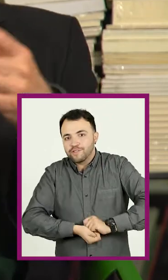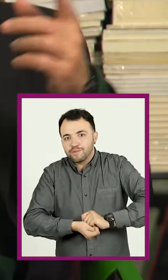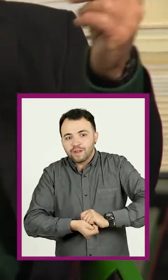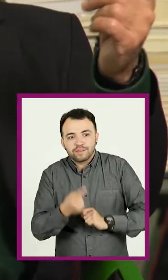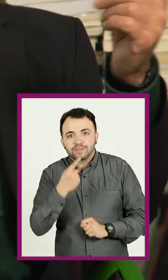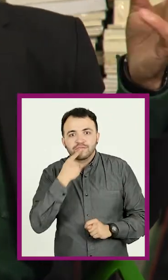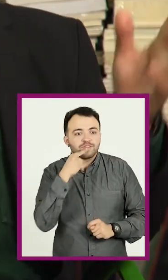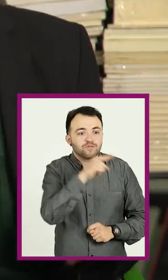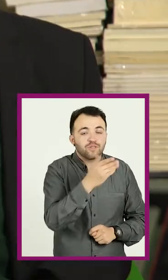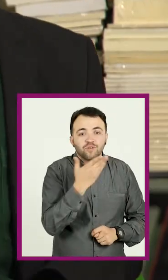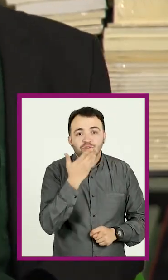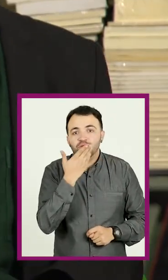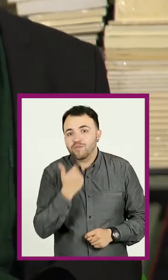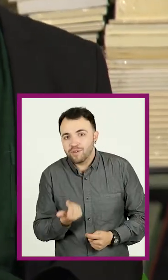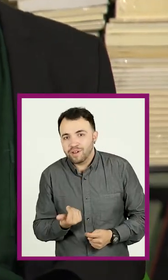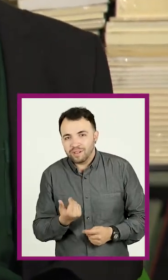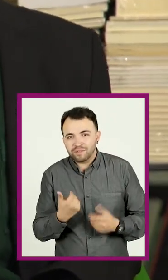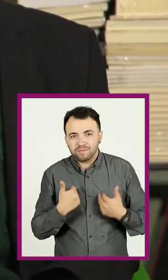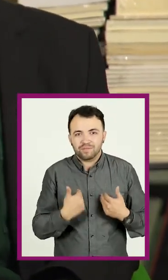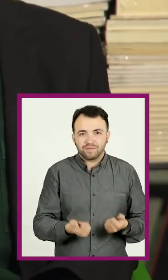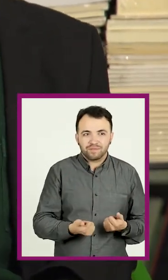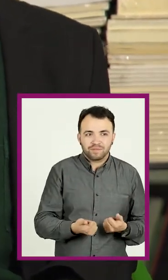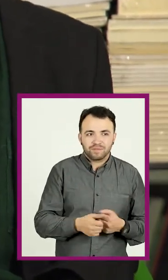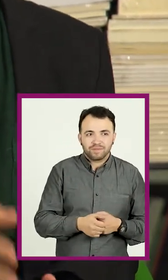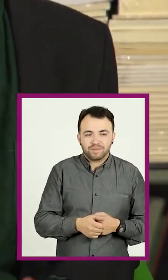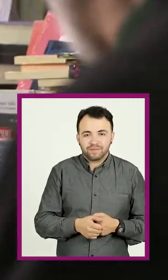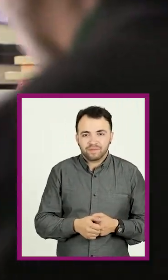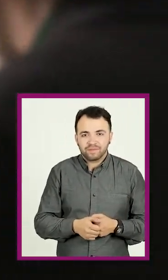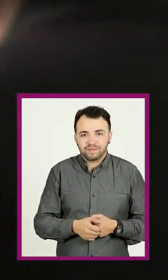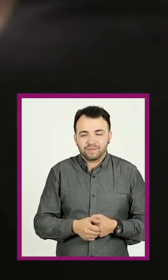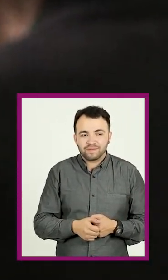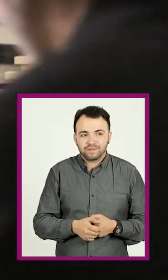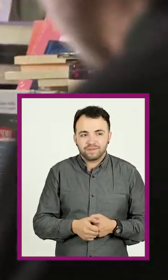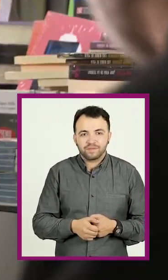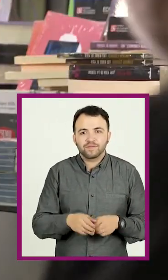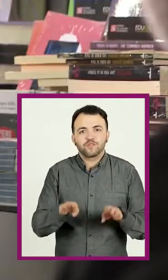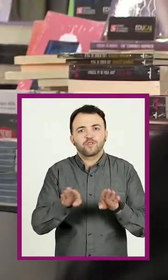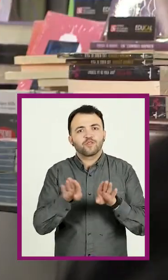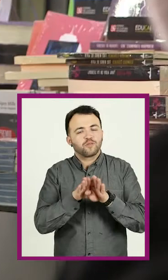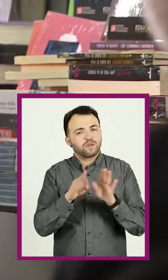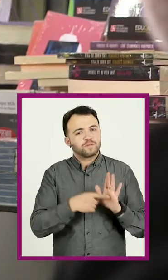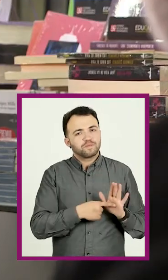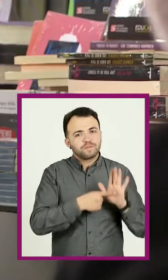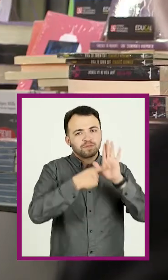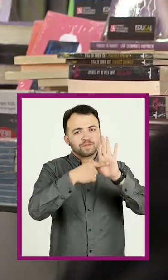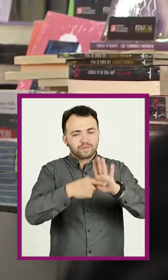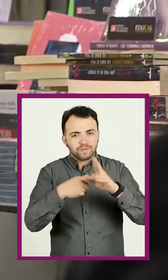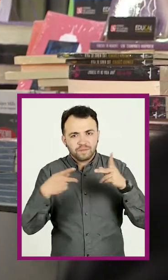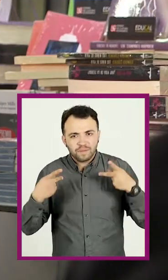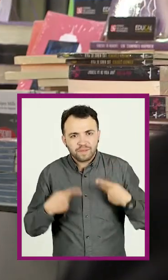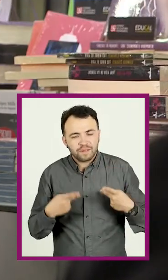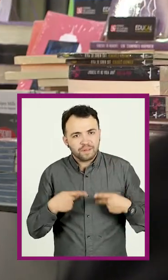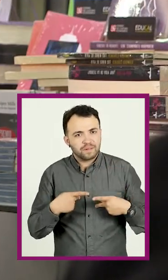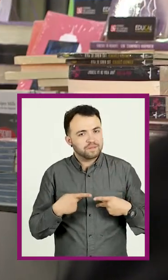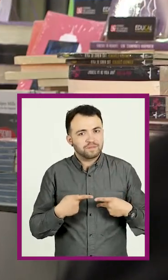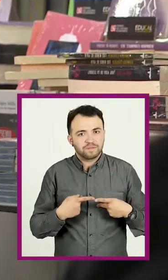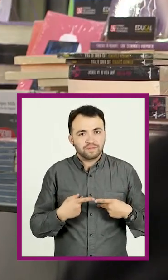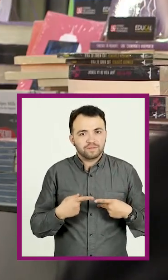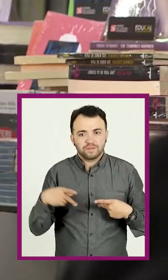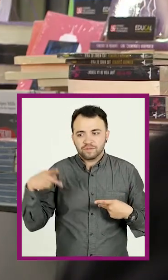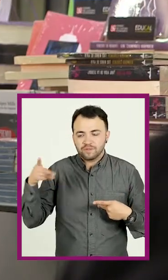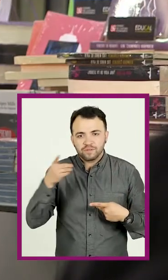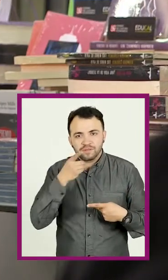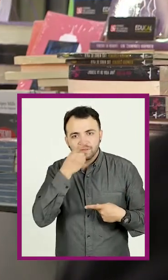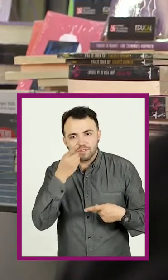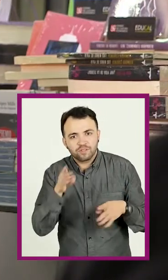había impreso Marx y Engels. Absolutamente, XIX, sí, ¿no? ese maravilloso ensayo en la que